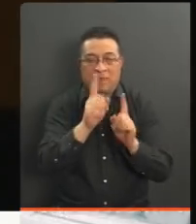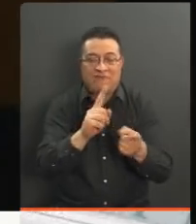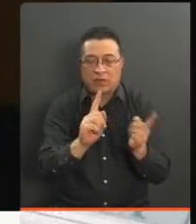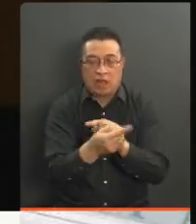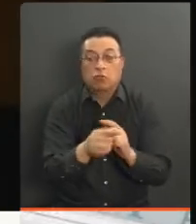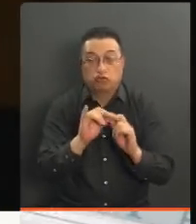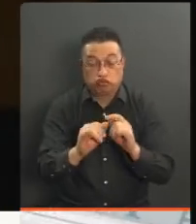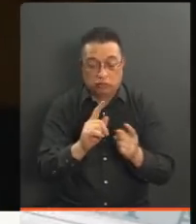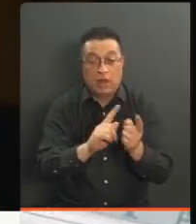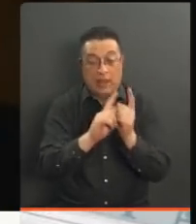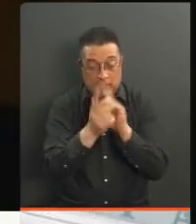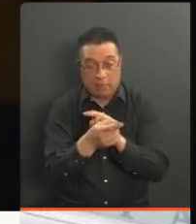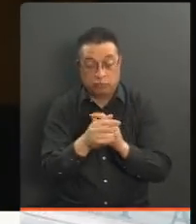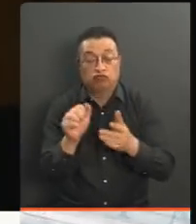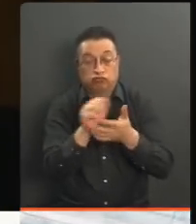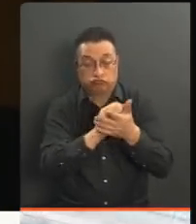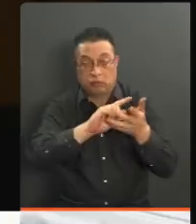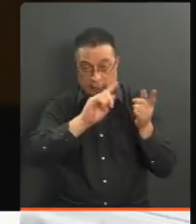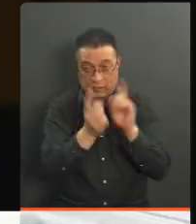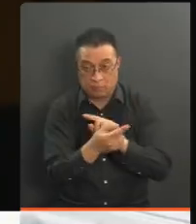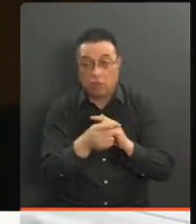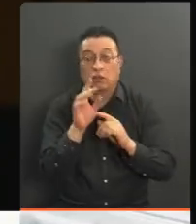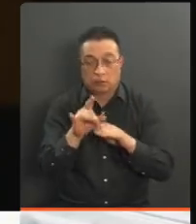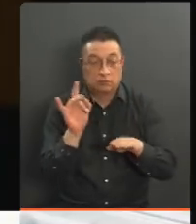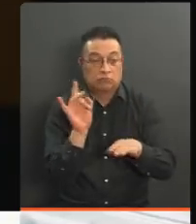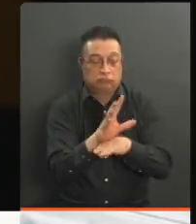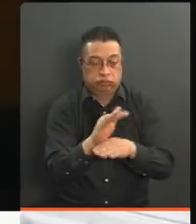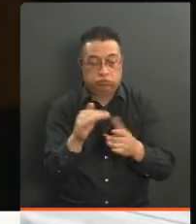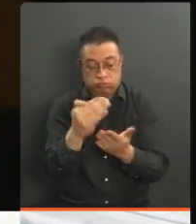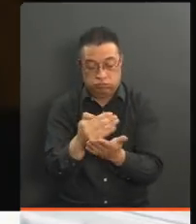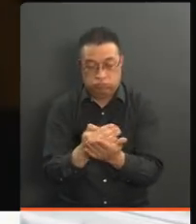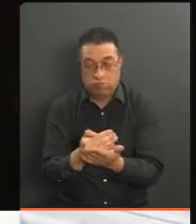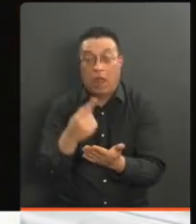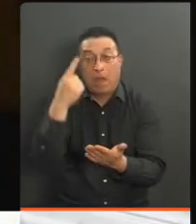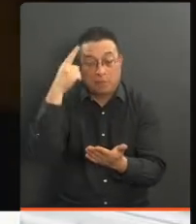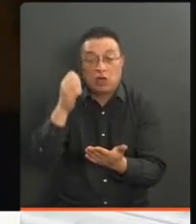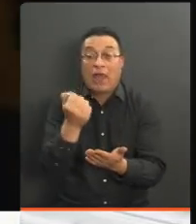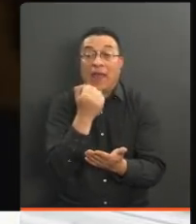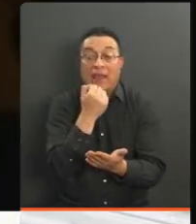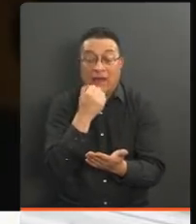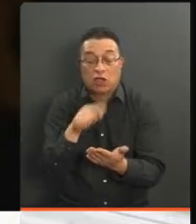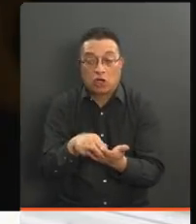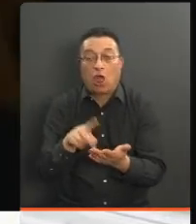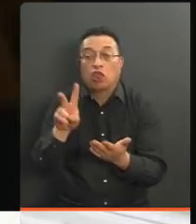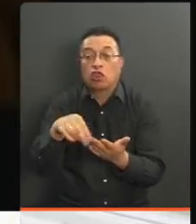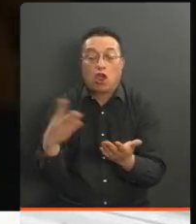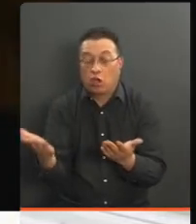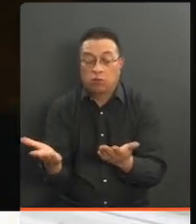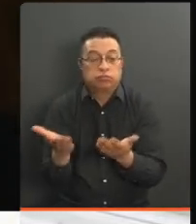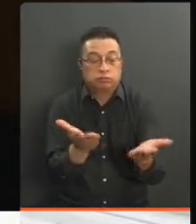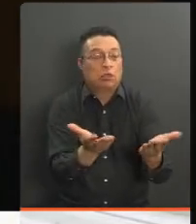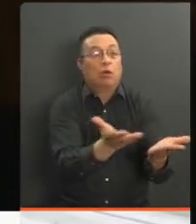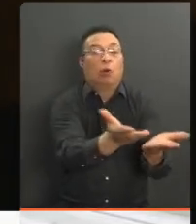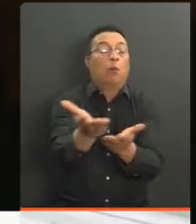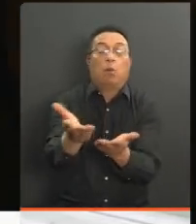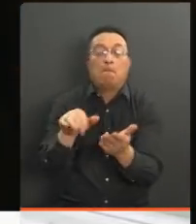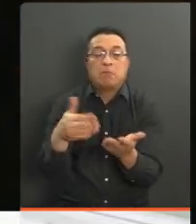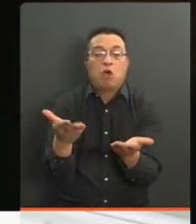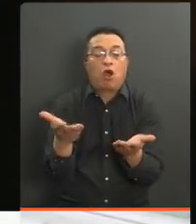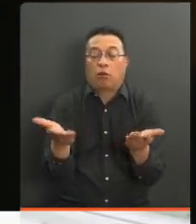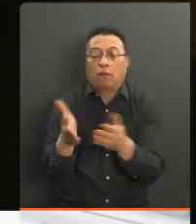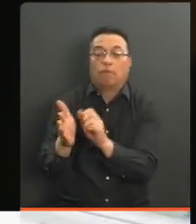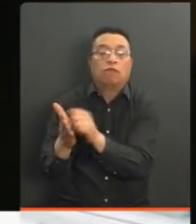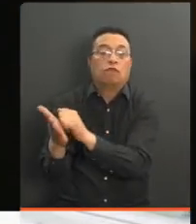cambió y se envió la minuta, y lamentablemente el error fue que existieron las dos minutas circulando de manera simultánea.